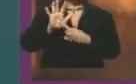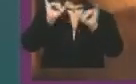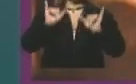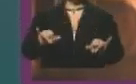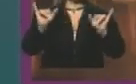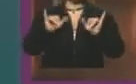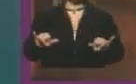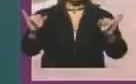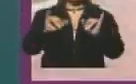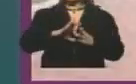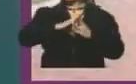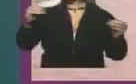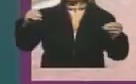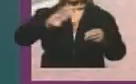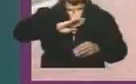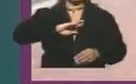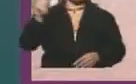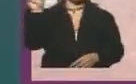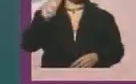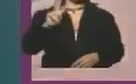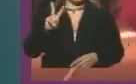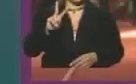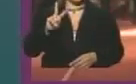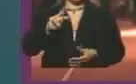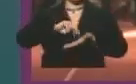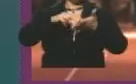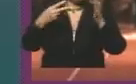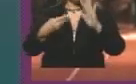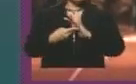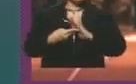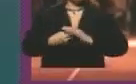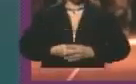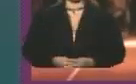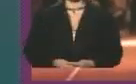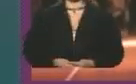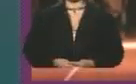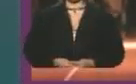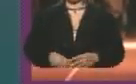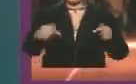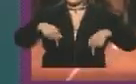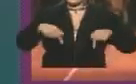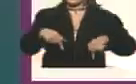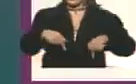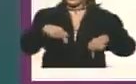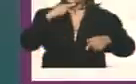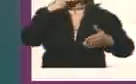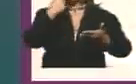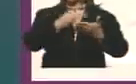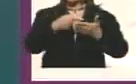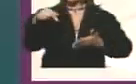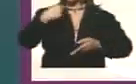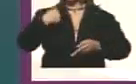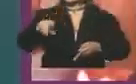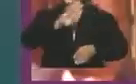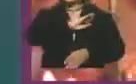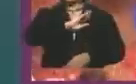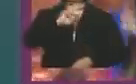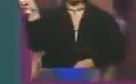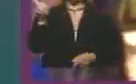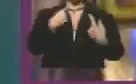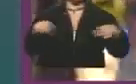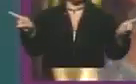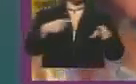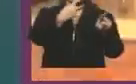mediáticamente nos han mostrado como toda la música tradicional venezolana. Y es que, si algo tiene nuestra